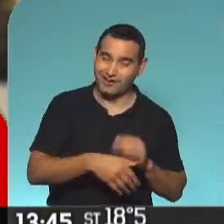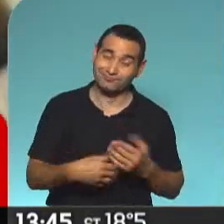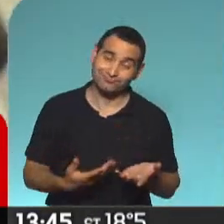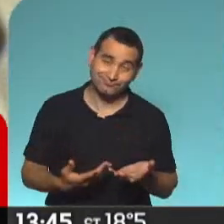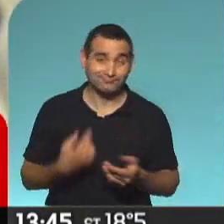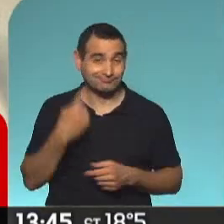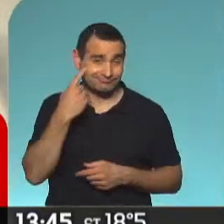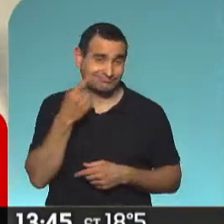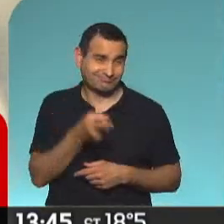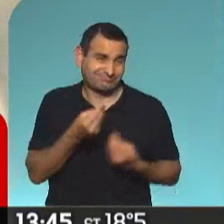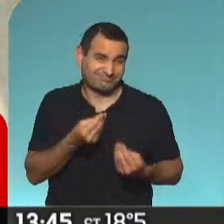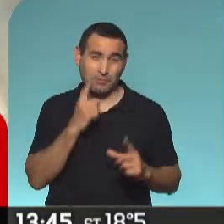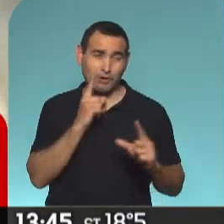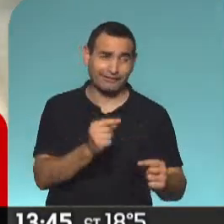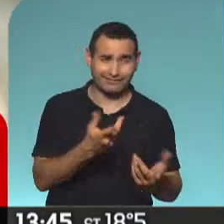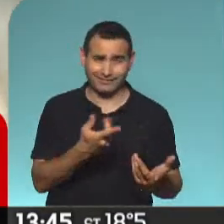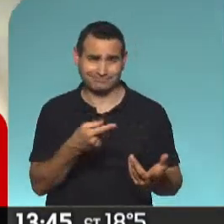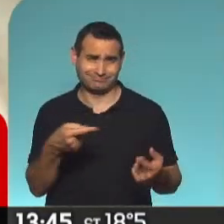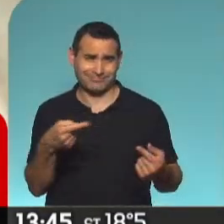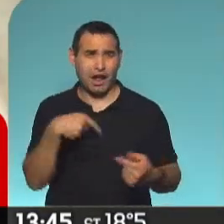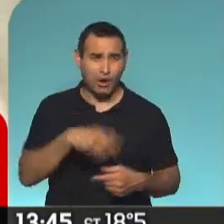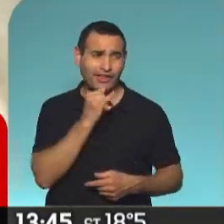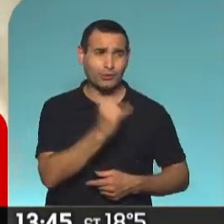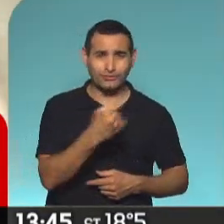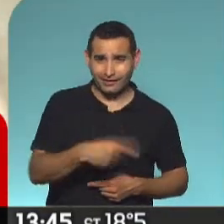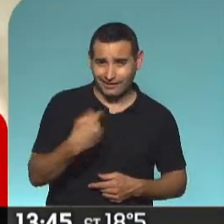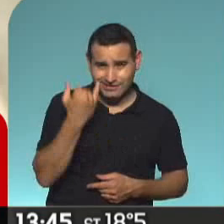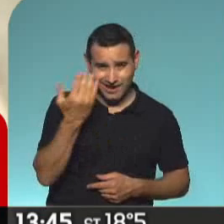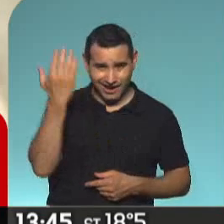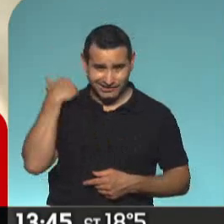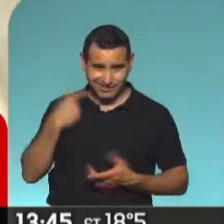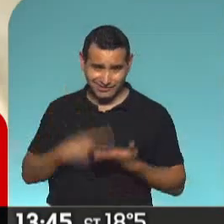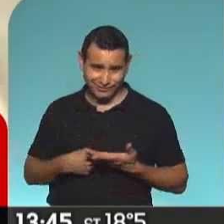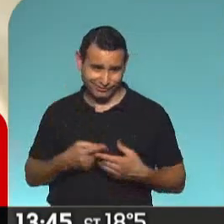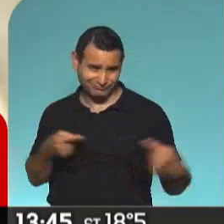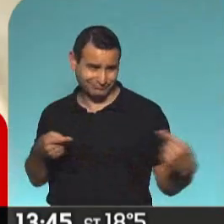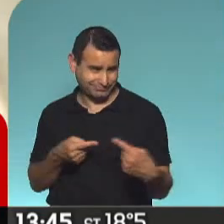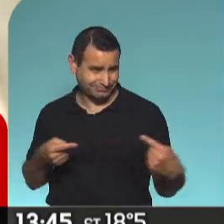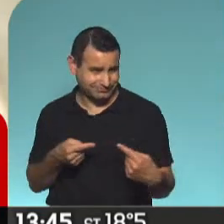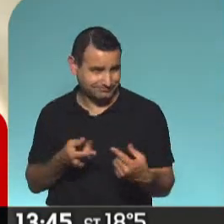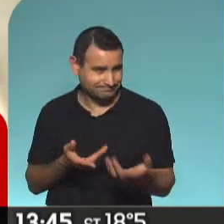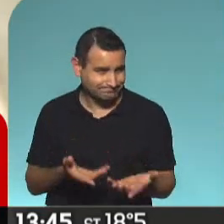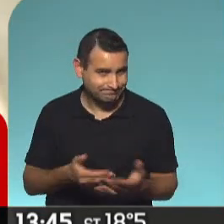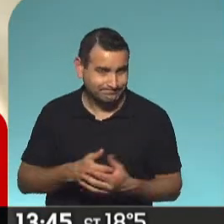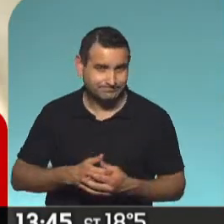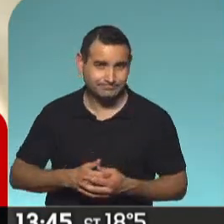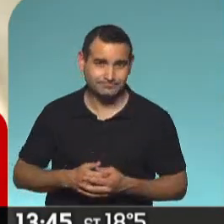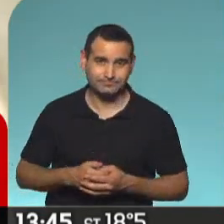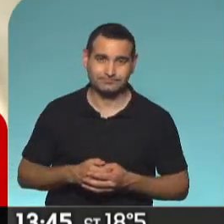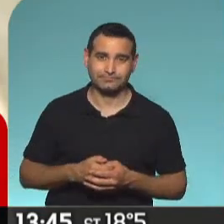también diría les quita legitimidad para ahora reclamar por volver a lo que era el valor histórico, en definitiva,